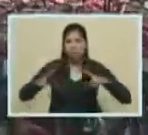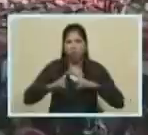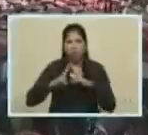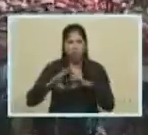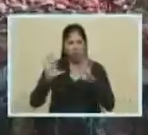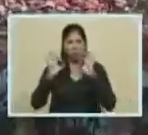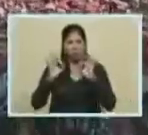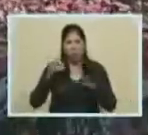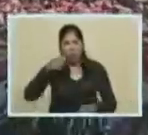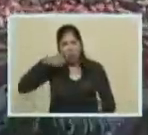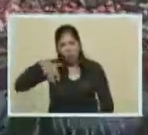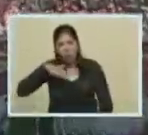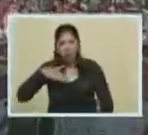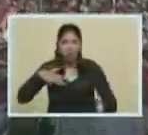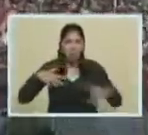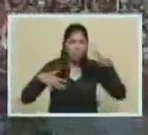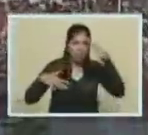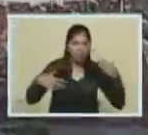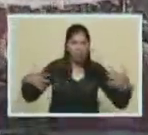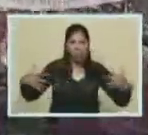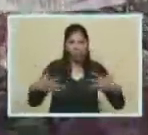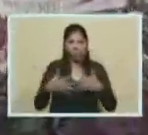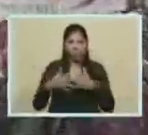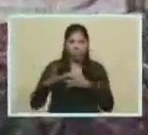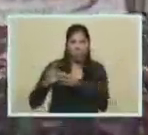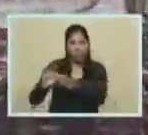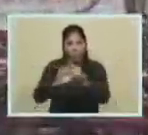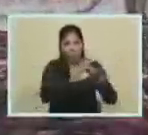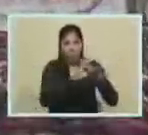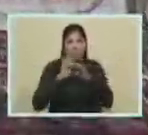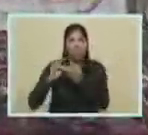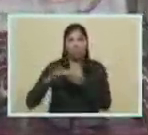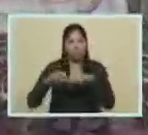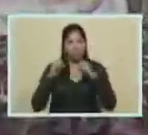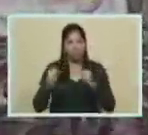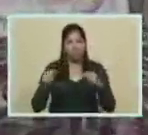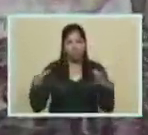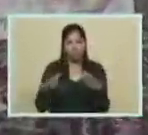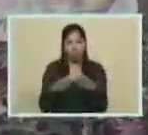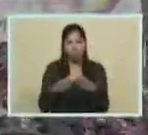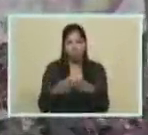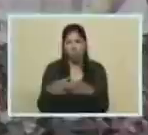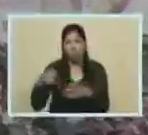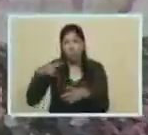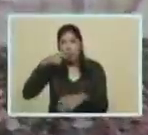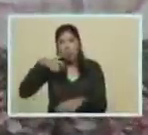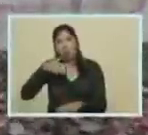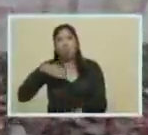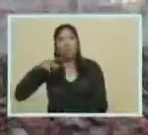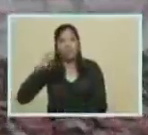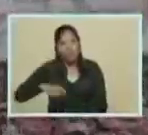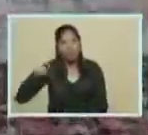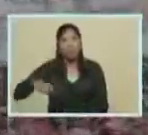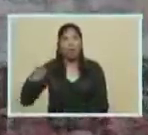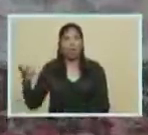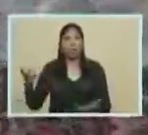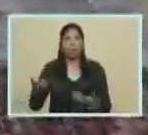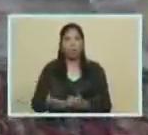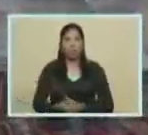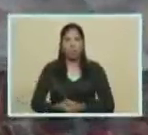del ejército venezolano y de la fuerza libertadora del pueblo que estaba esperándolo.